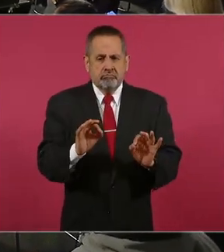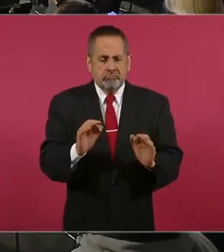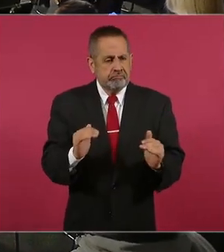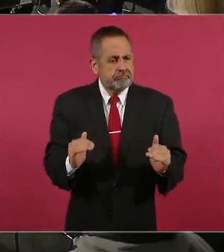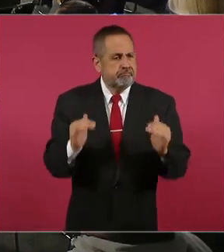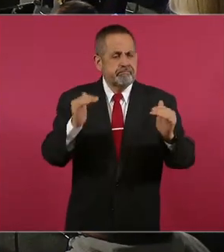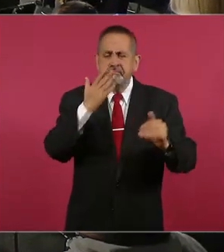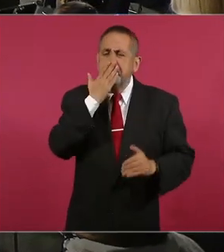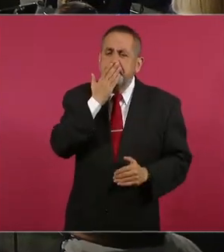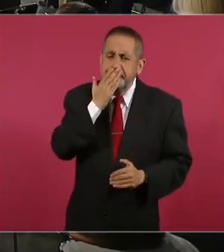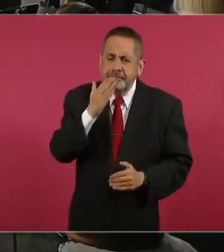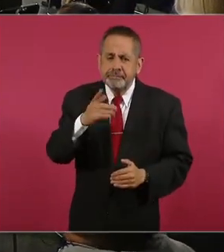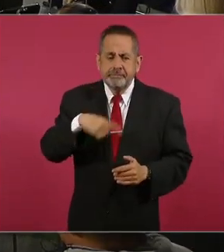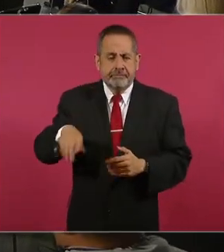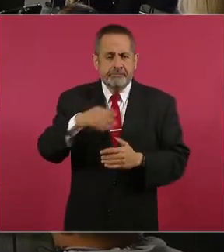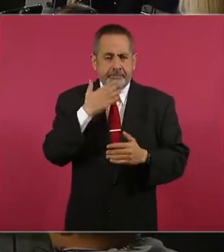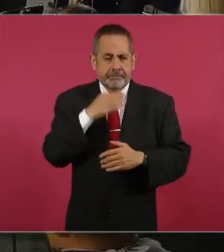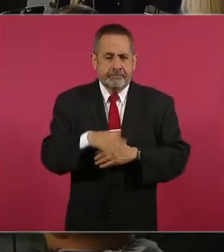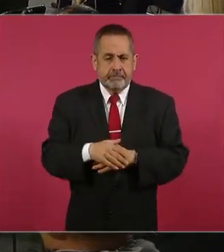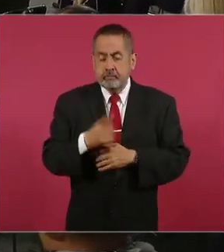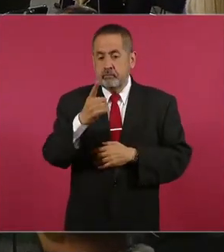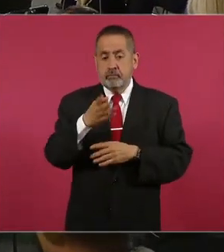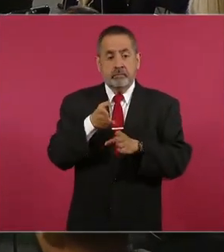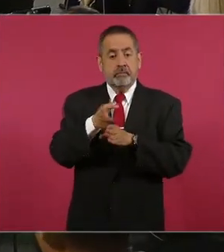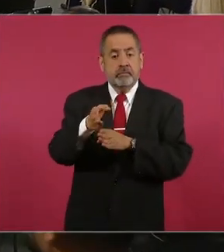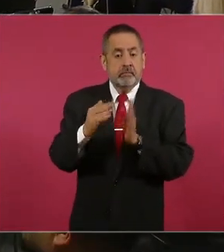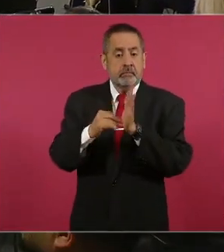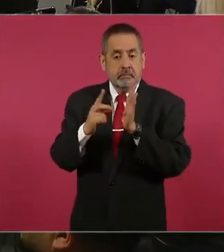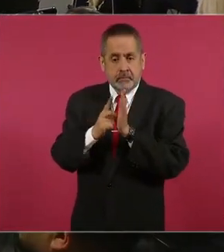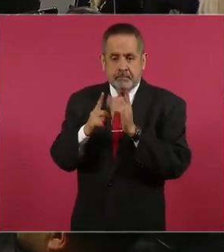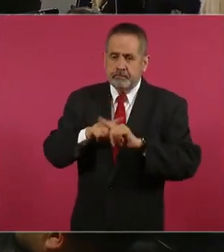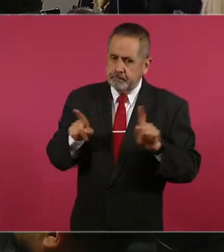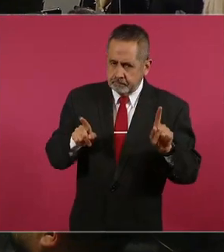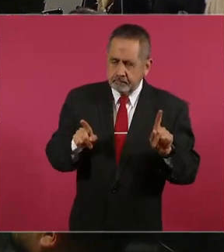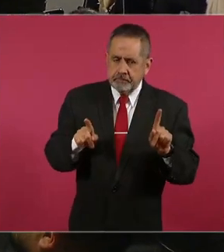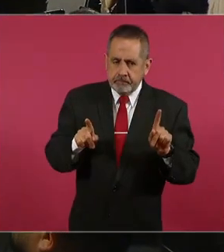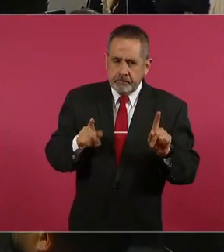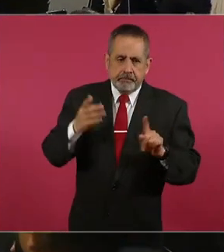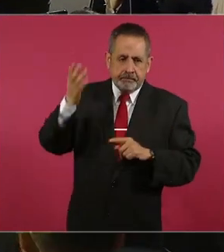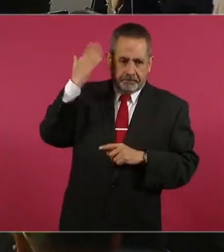buscamos. Más que cambiamos la fórmula, porque antes